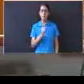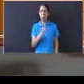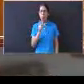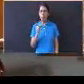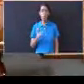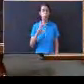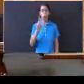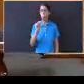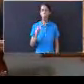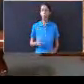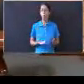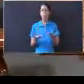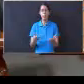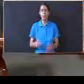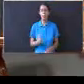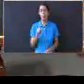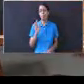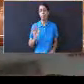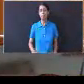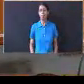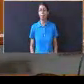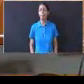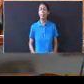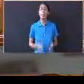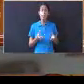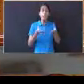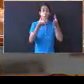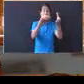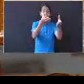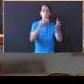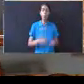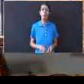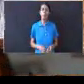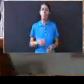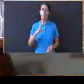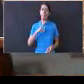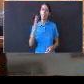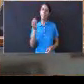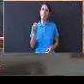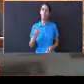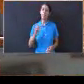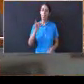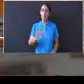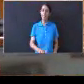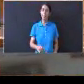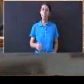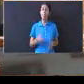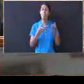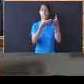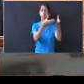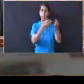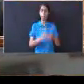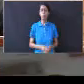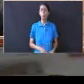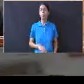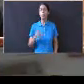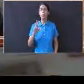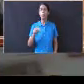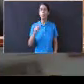Pero, hermano amado, Saúl tiene que quedar enterrado. Vamos rapidito, porque no es de Saúl de quien yo le quiero hablar.